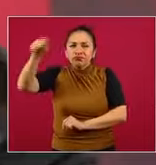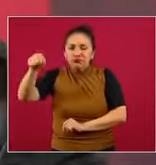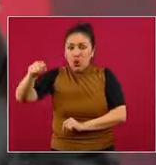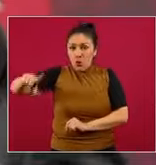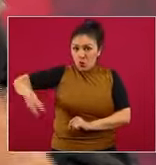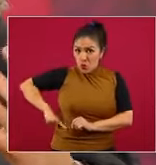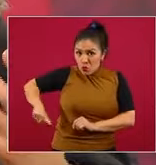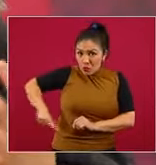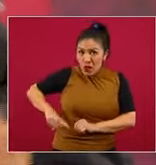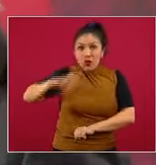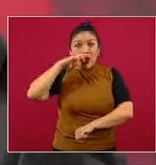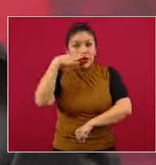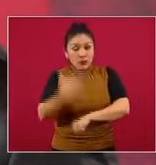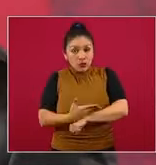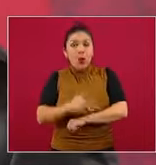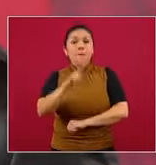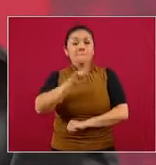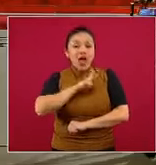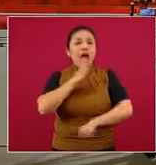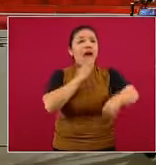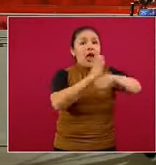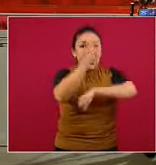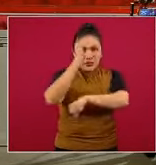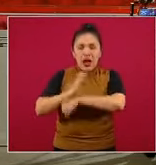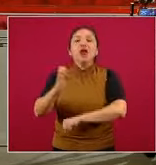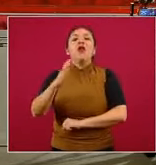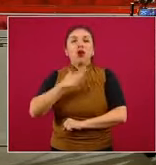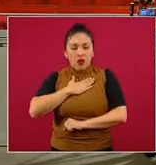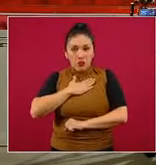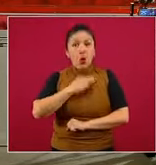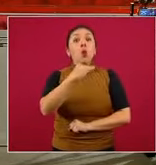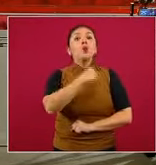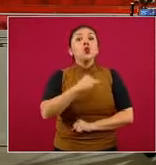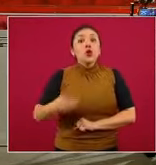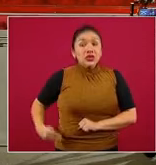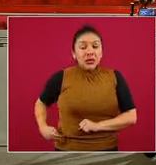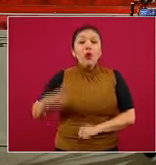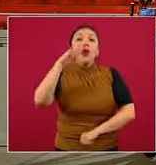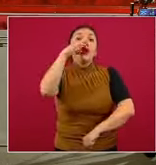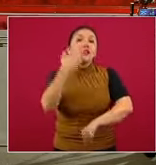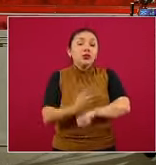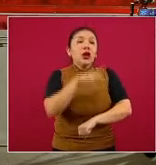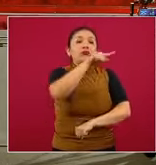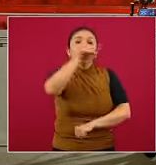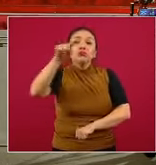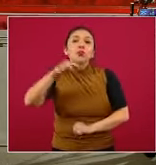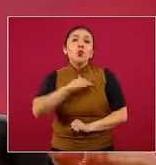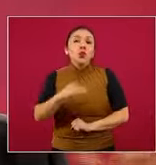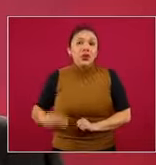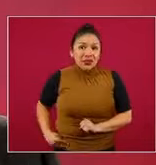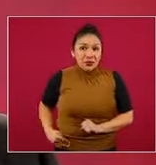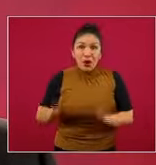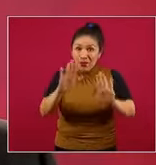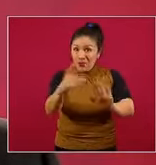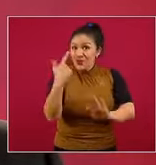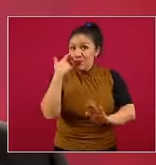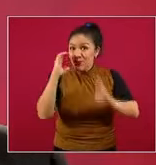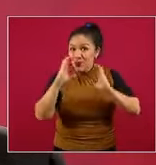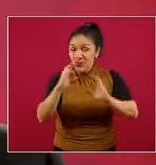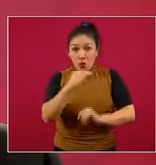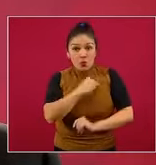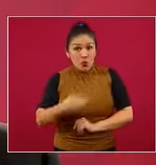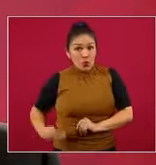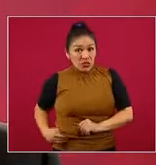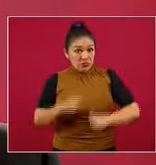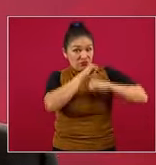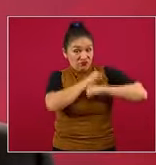al gobierno, es responsabilidad de los gobiernos estatales. En cuanto a los municipios, es responsabilidad de los municipios. Ojo que los municipios no son